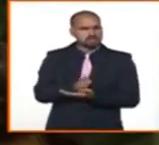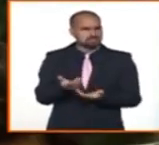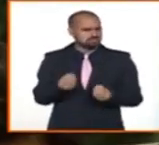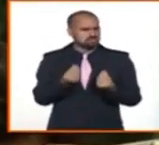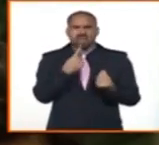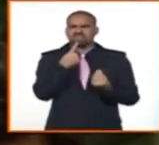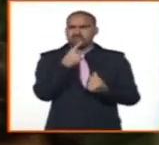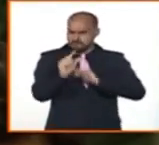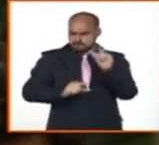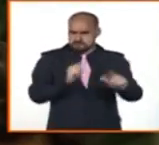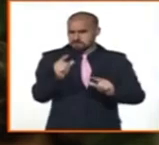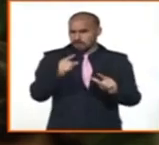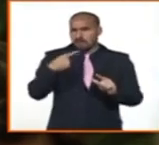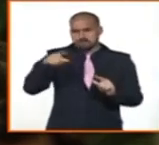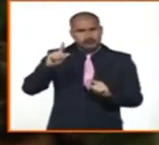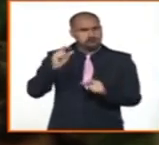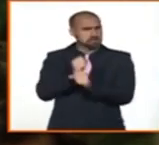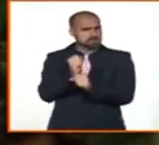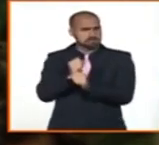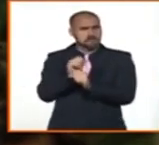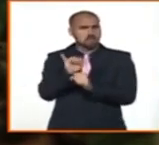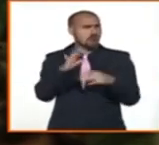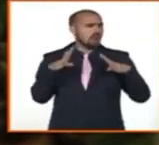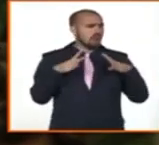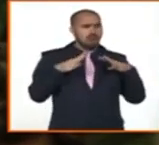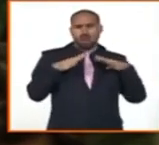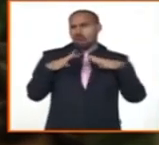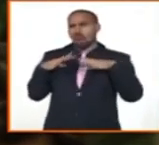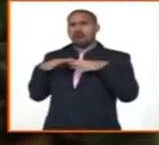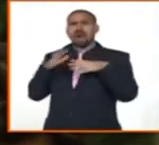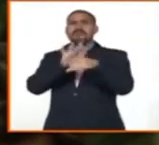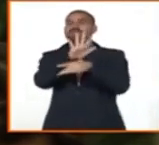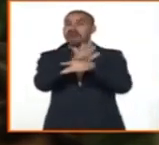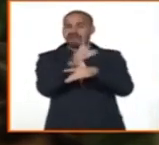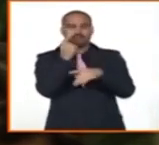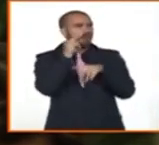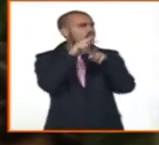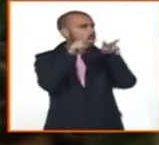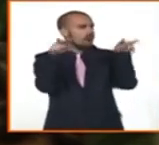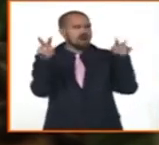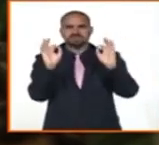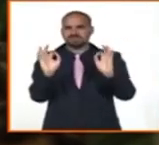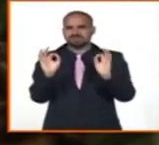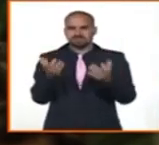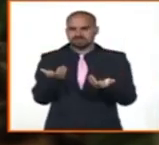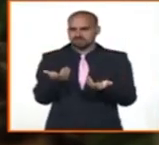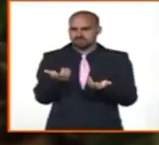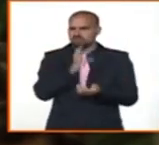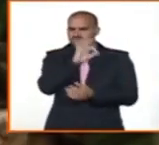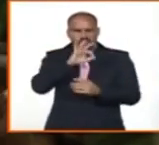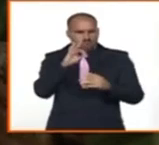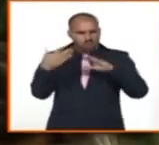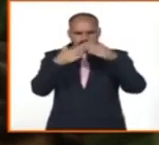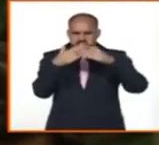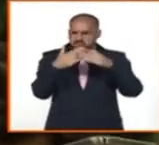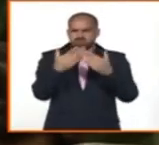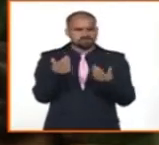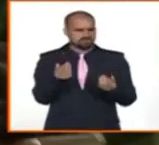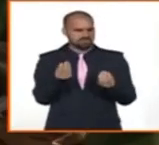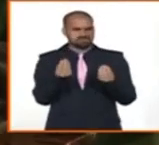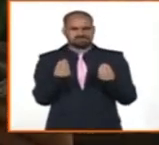malecón. No agarramos, no agarráis, salís a trabajar y agarráis a la gente por el brazo para gritarle. Y a veces parece que